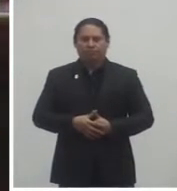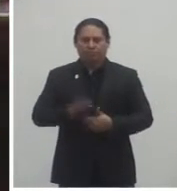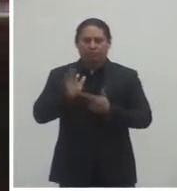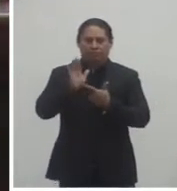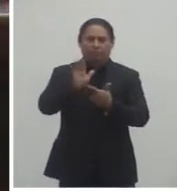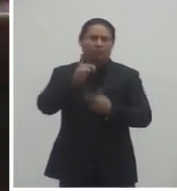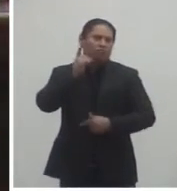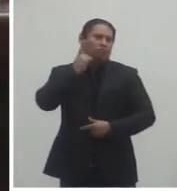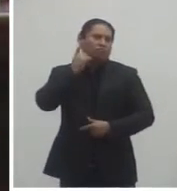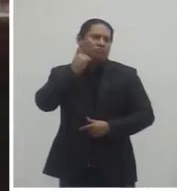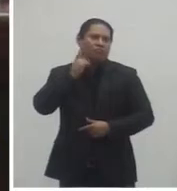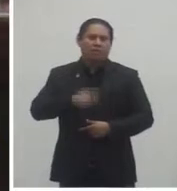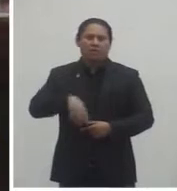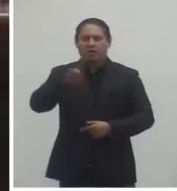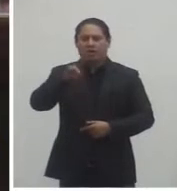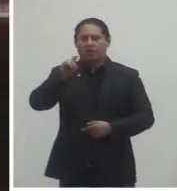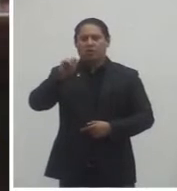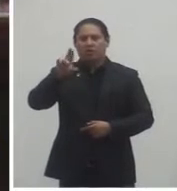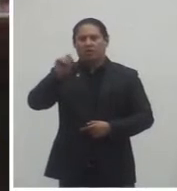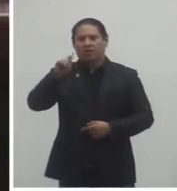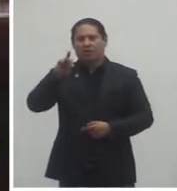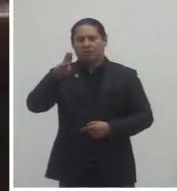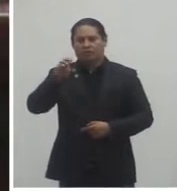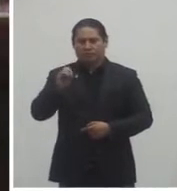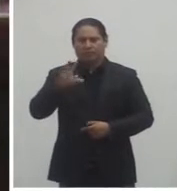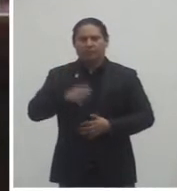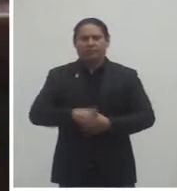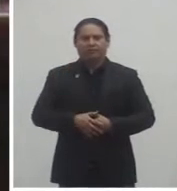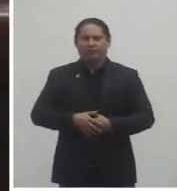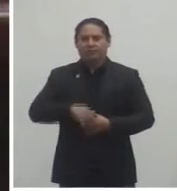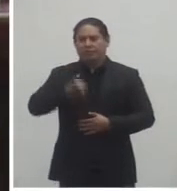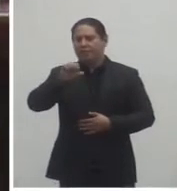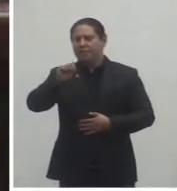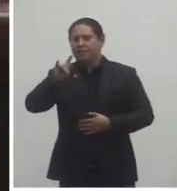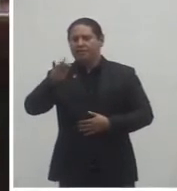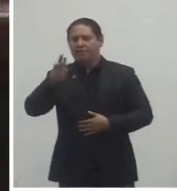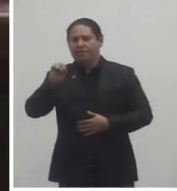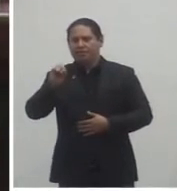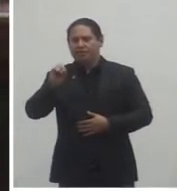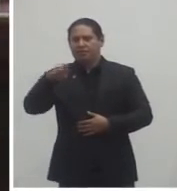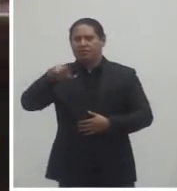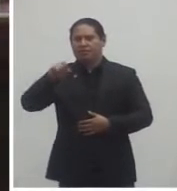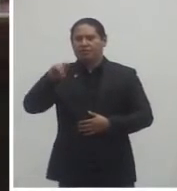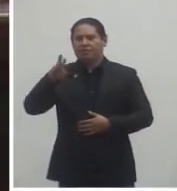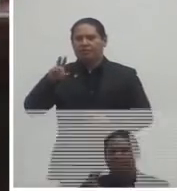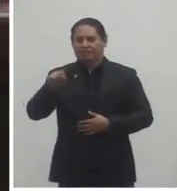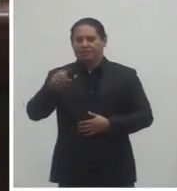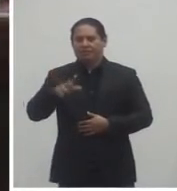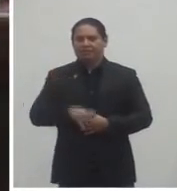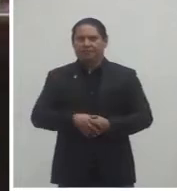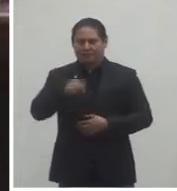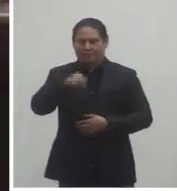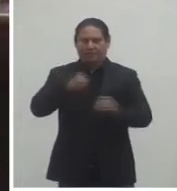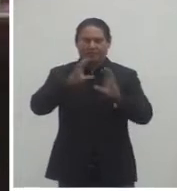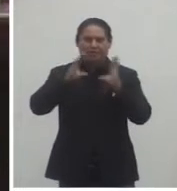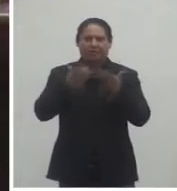los diputados Raúl Eduardo Bonifaz Muedano e Isidro Obando Medina, integrantes de